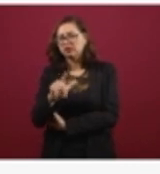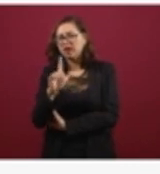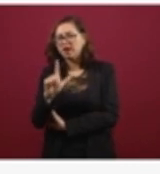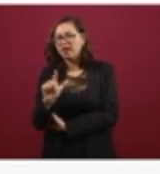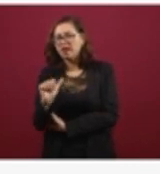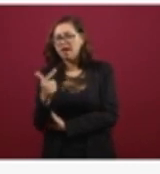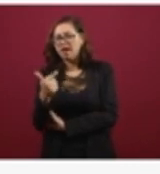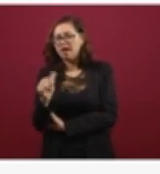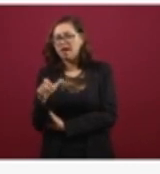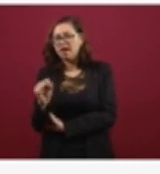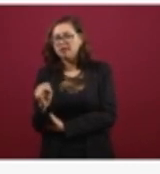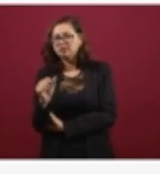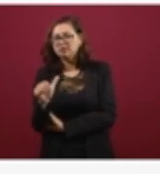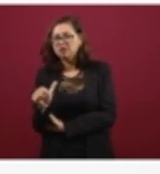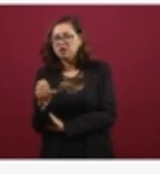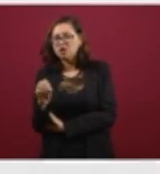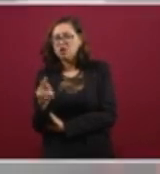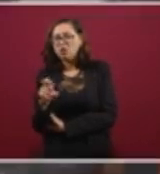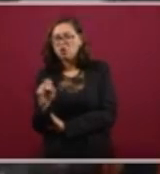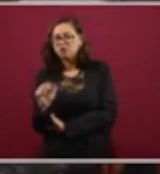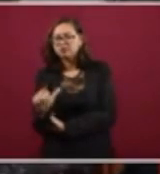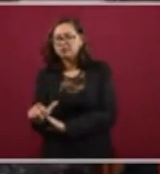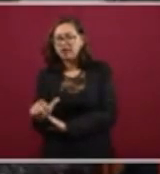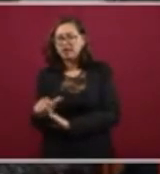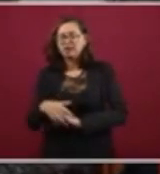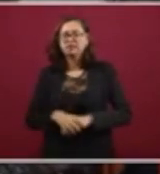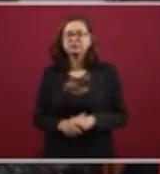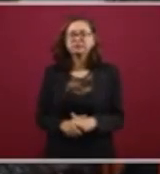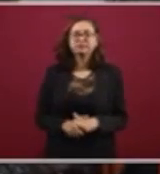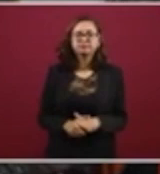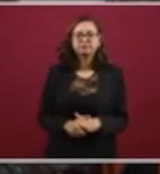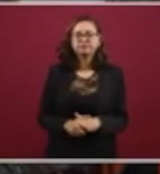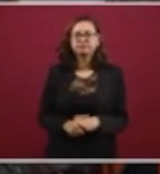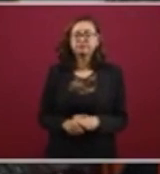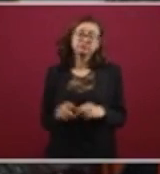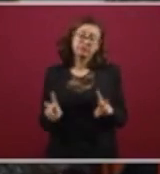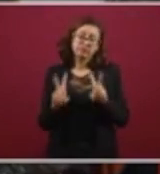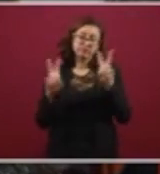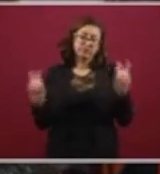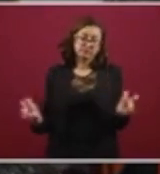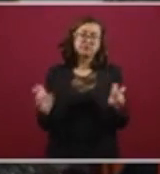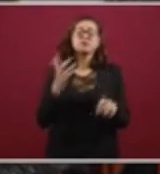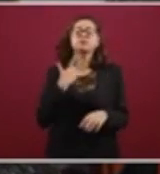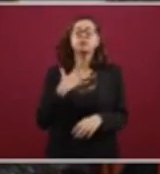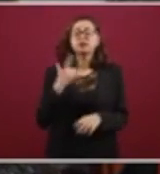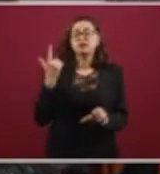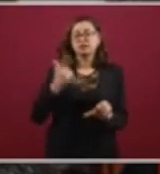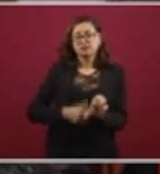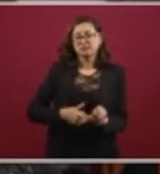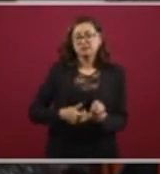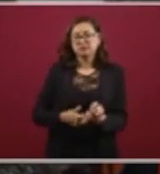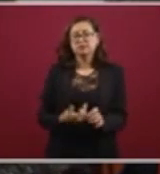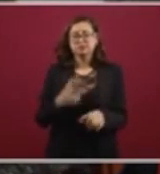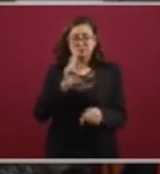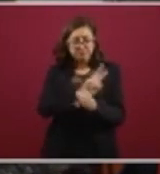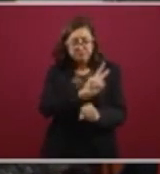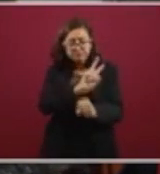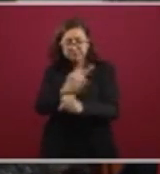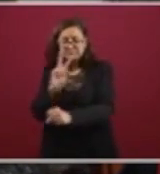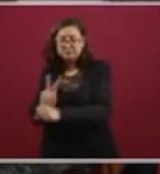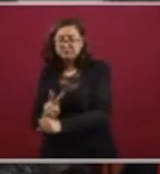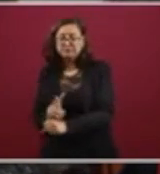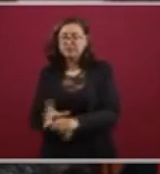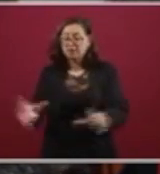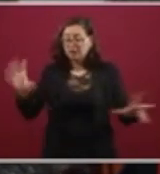Orsan. Viendo el tema de verificación en el caso de gasolinas, tuvimos 352